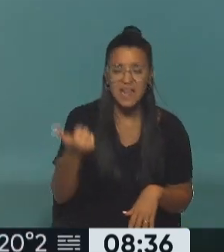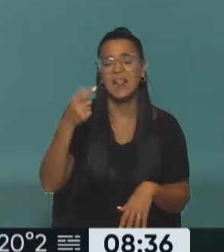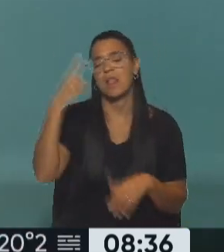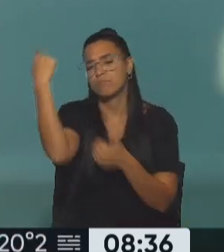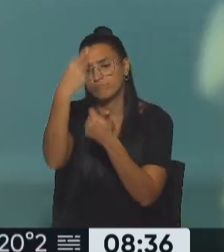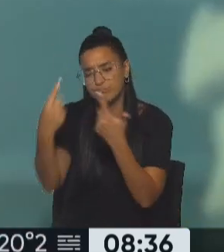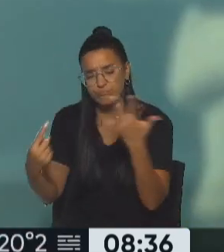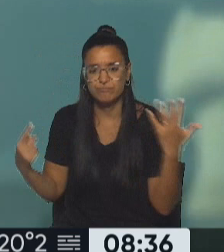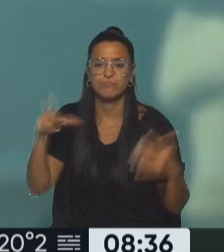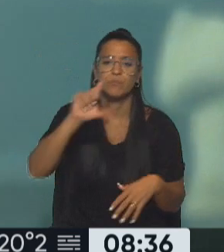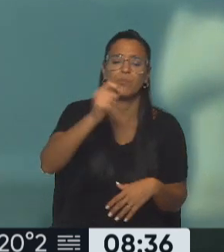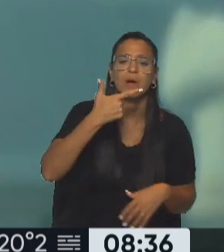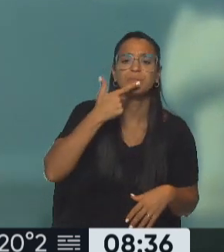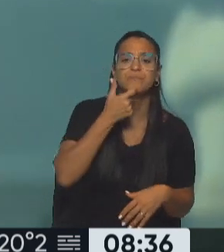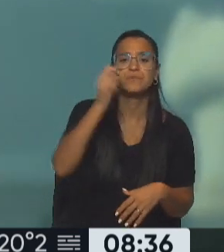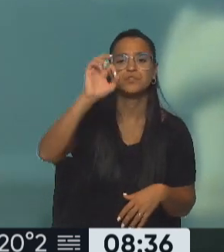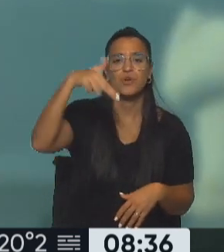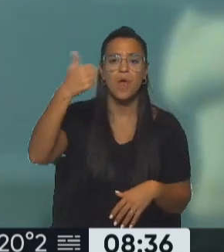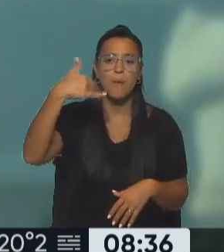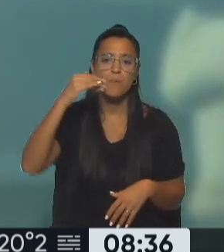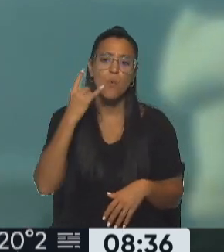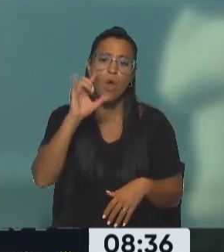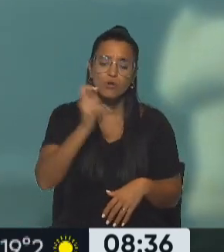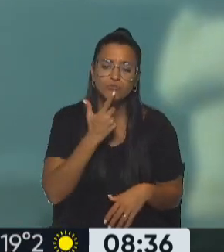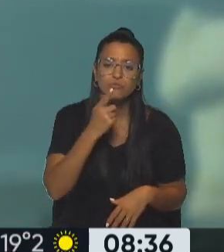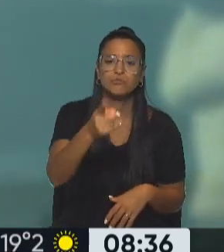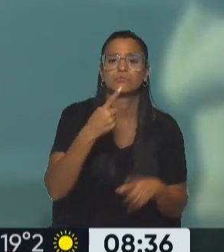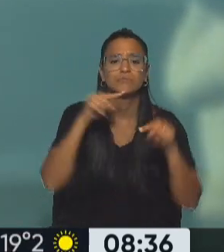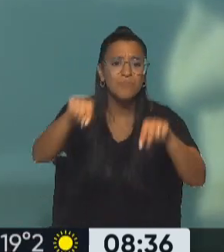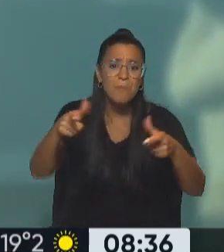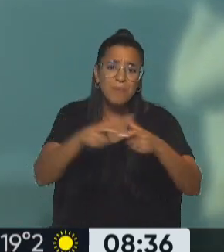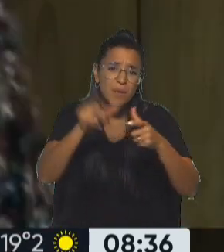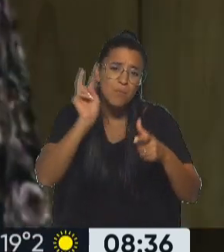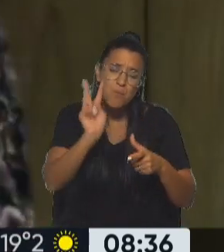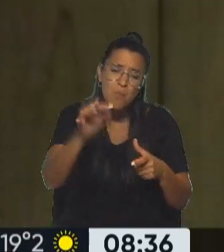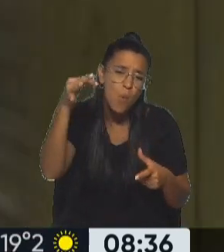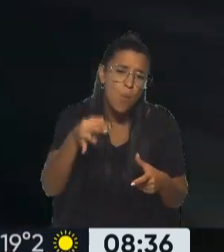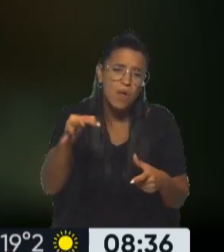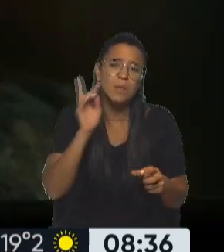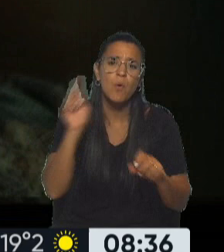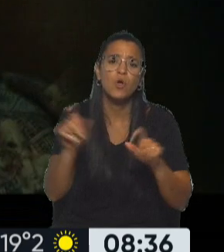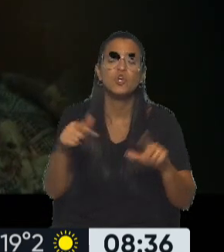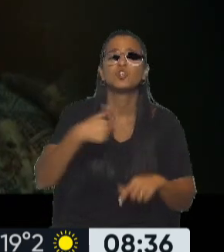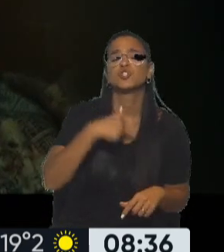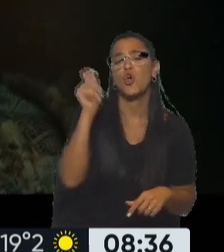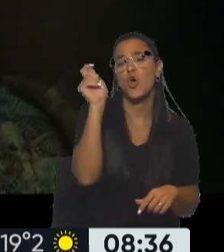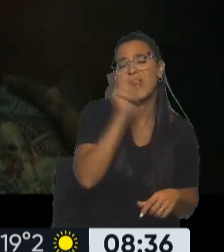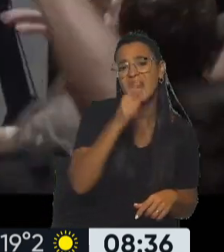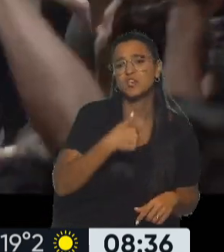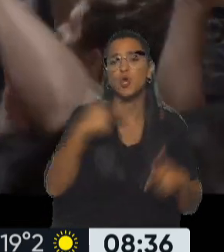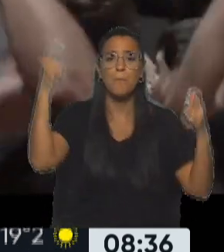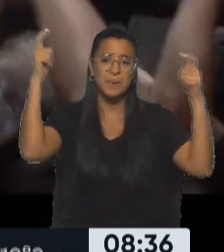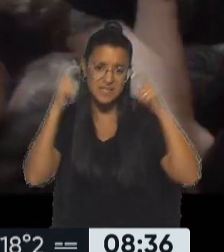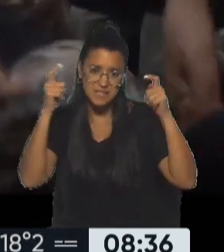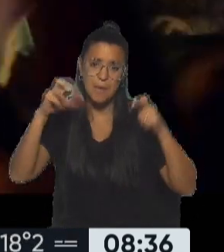Muñoz, Los Sonámbulos de Paula Hernández. Estamos viendo imágenes de Alanis, gran película de Anaí Berneri, Yo Nena, Yo Princesa de